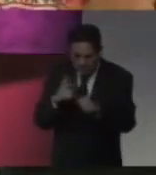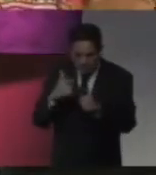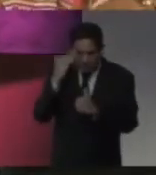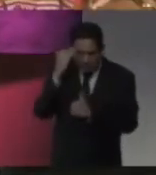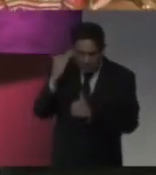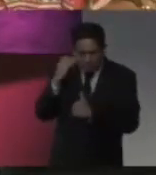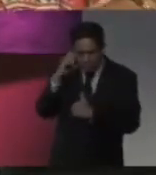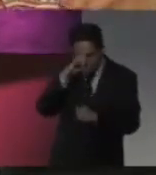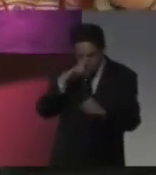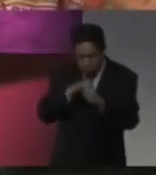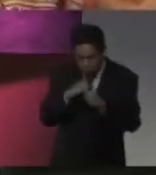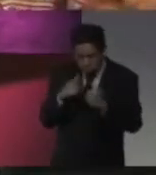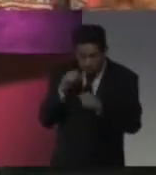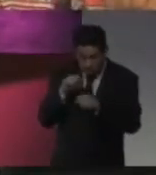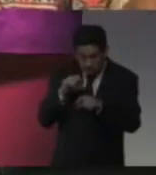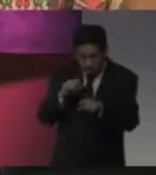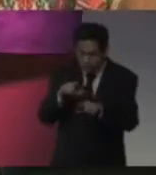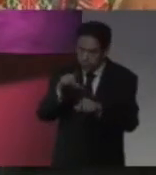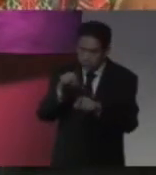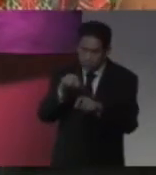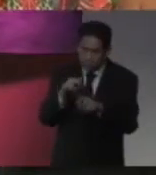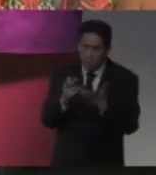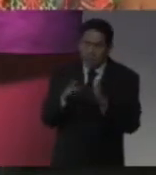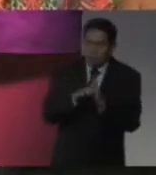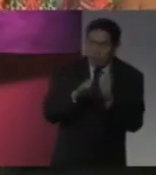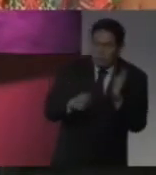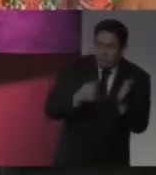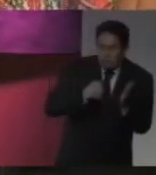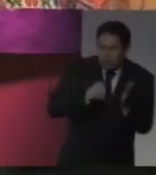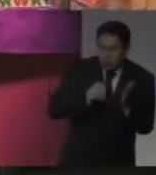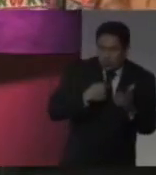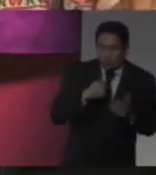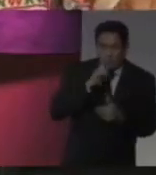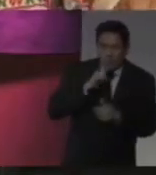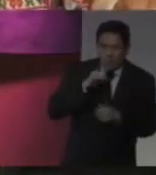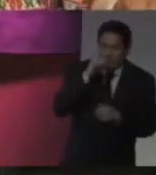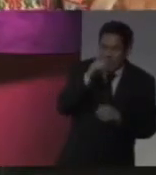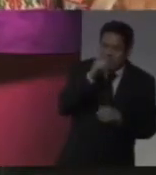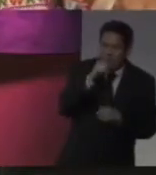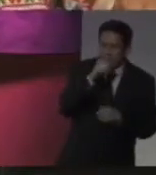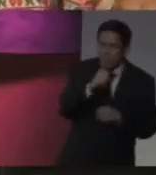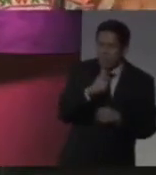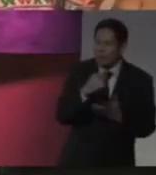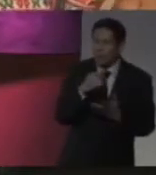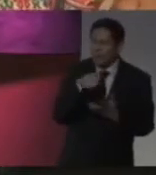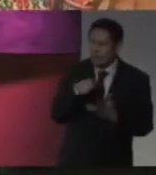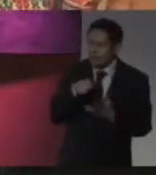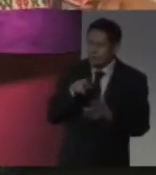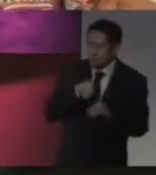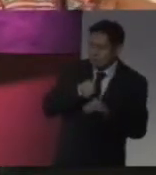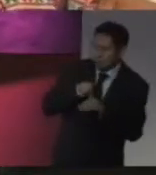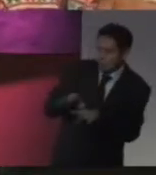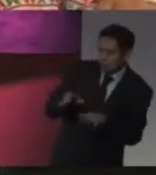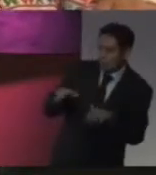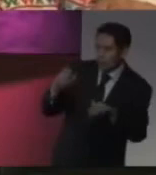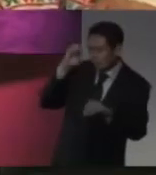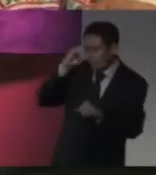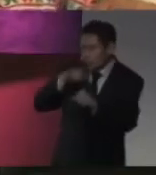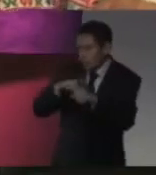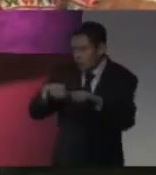desafortunadamente no depende de nuestro trabajo feminista, o apenas podemos incidir